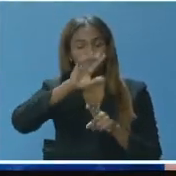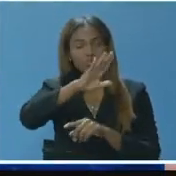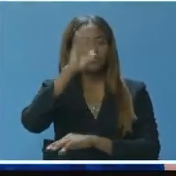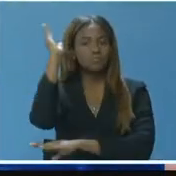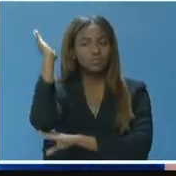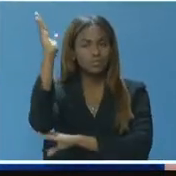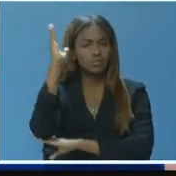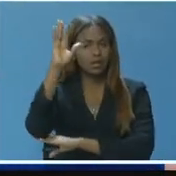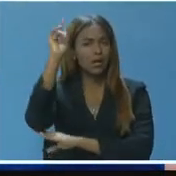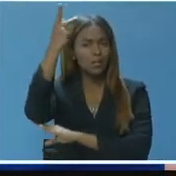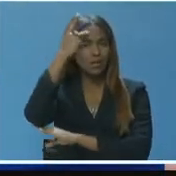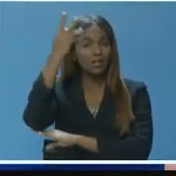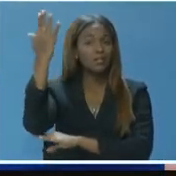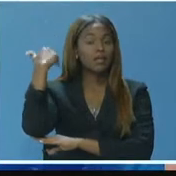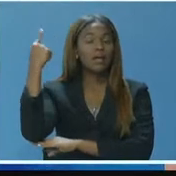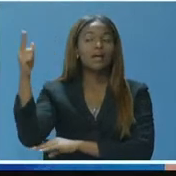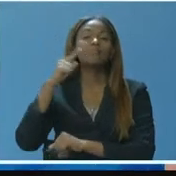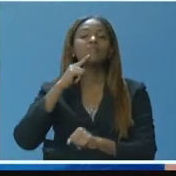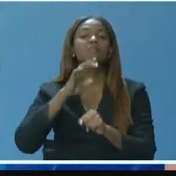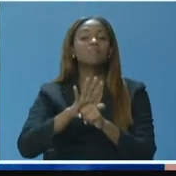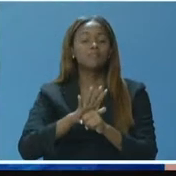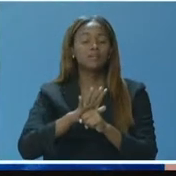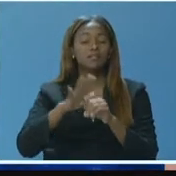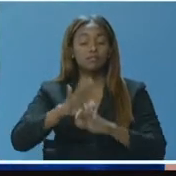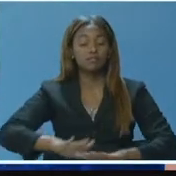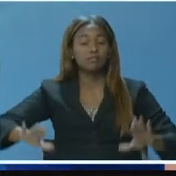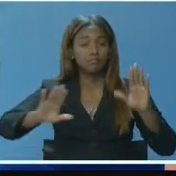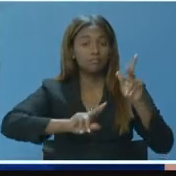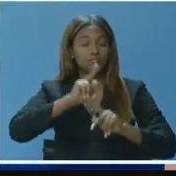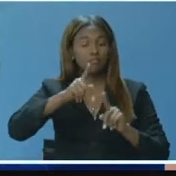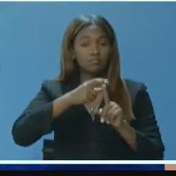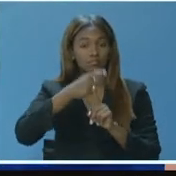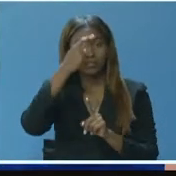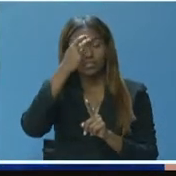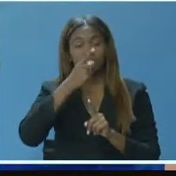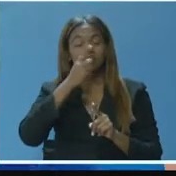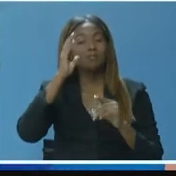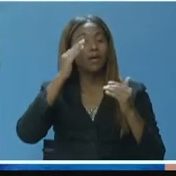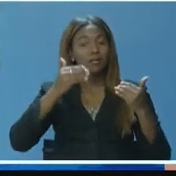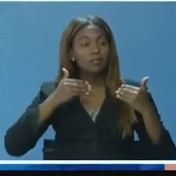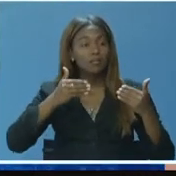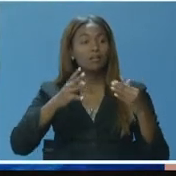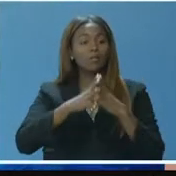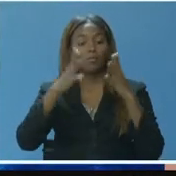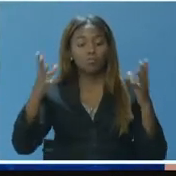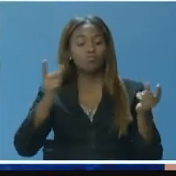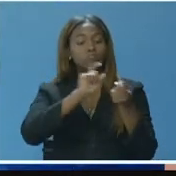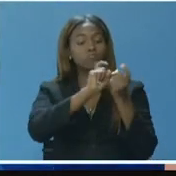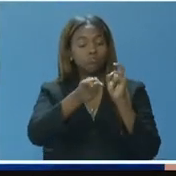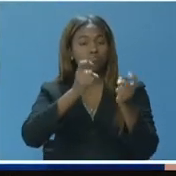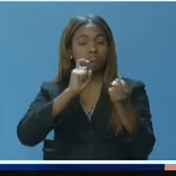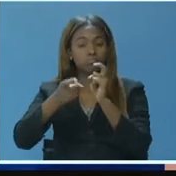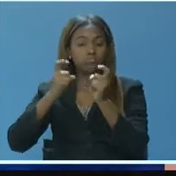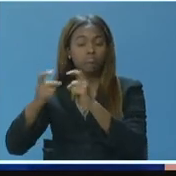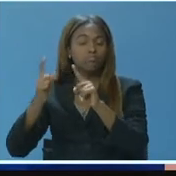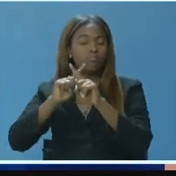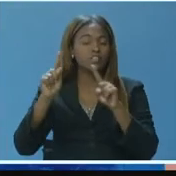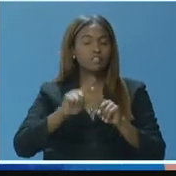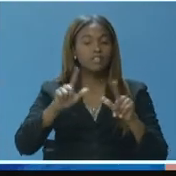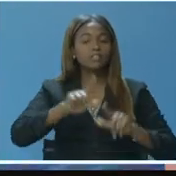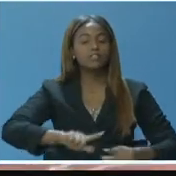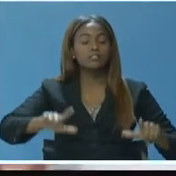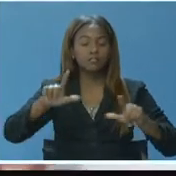política, se comprometió ante la nación a realizar grandes transformaciones en distintas